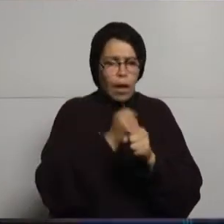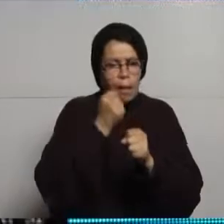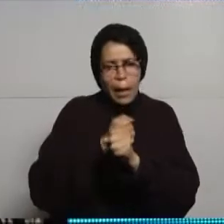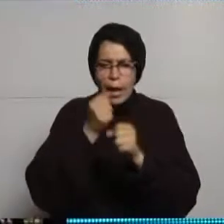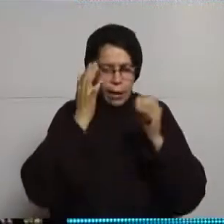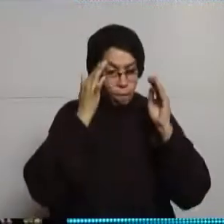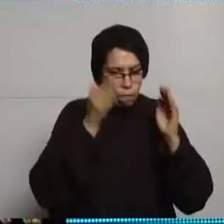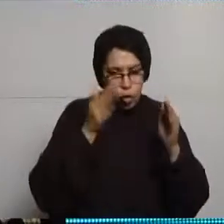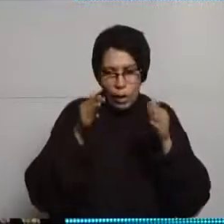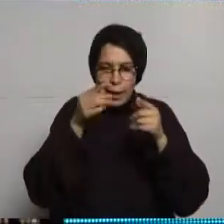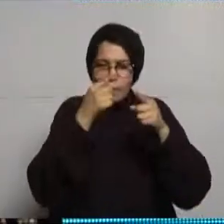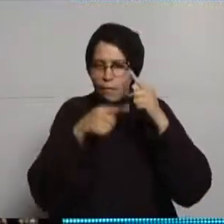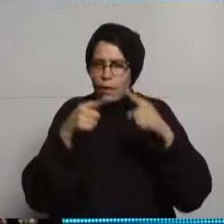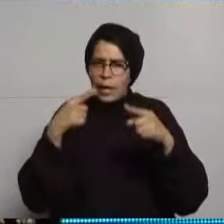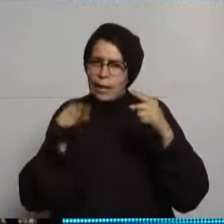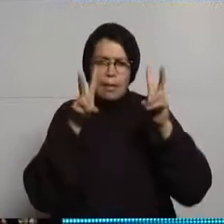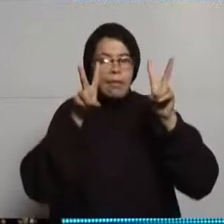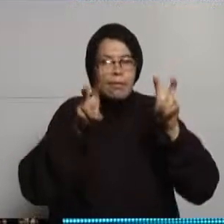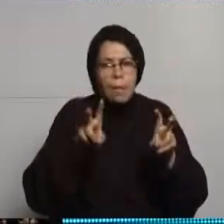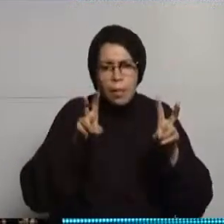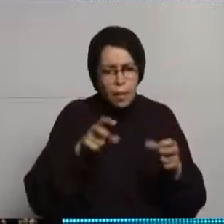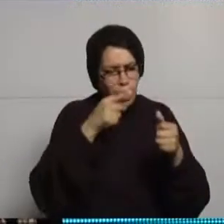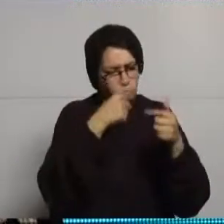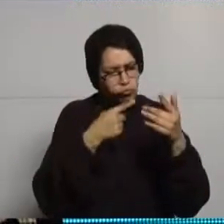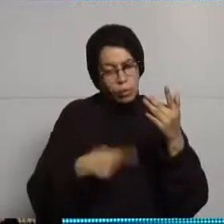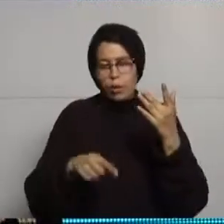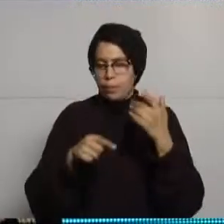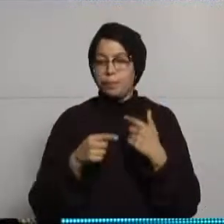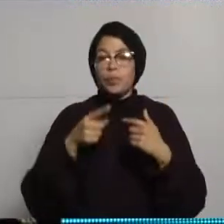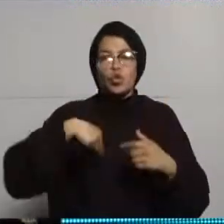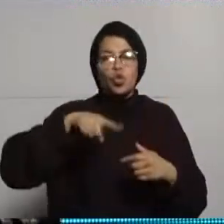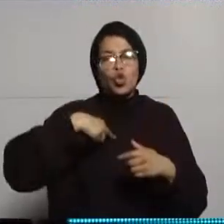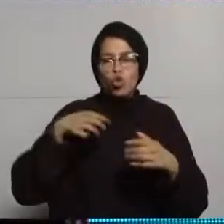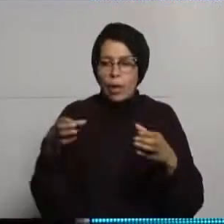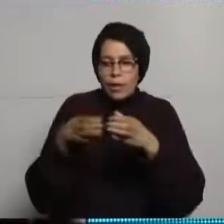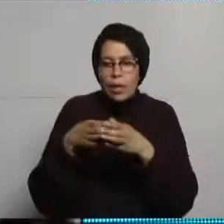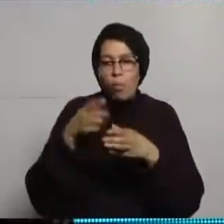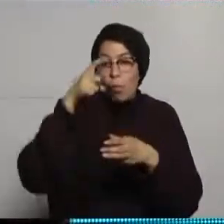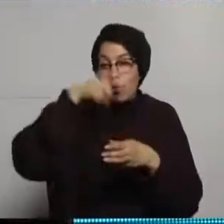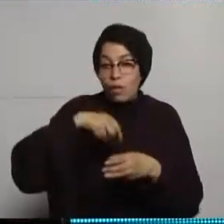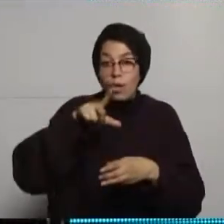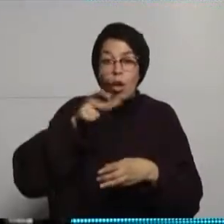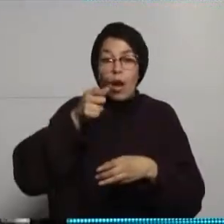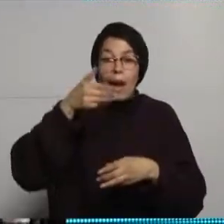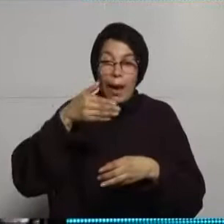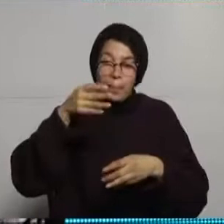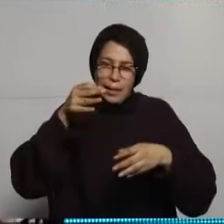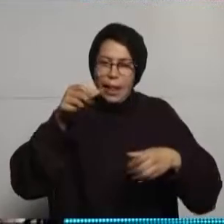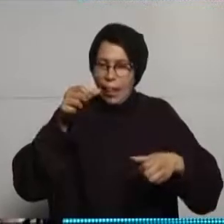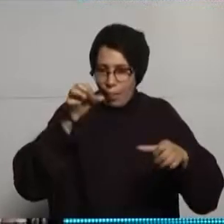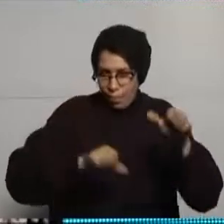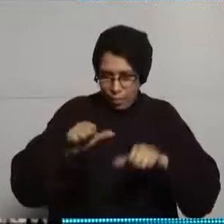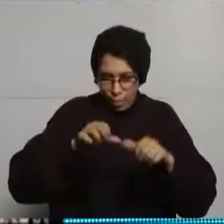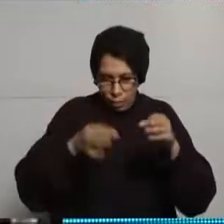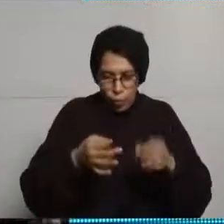enfoques, específicamente con el equipo de Montevideo Lab, lo que hicimos fue también un poco de acuerdo al perfil de cada